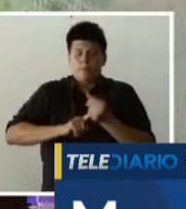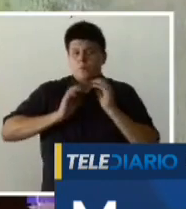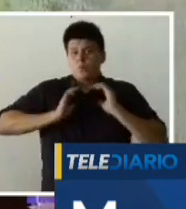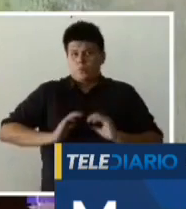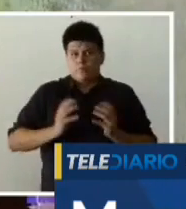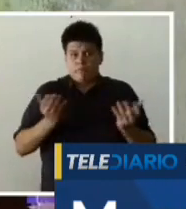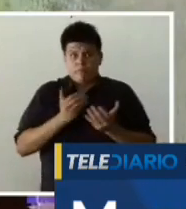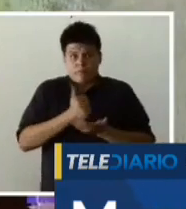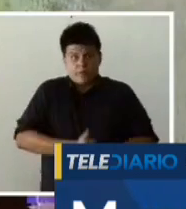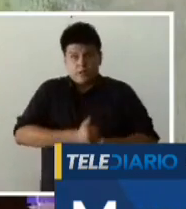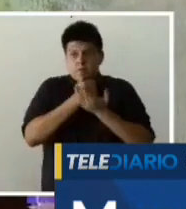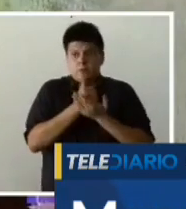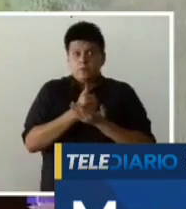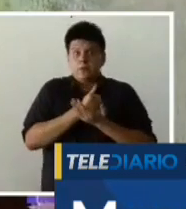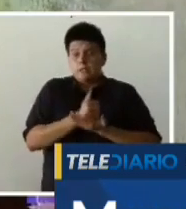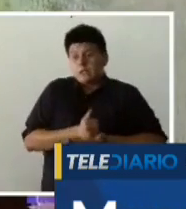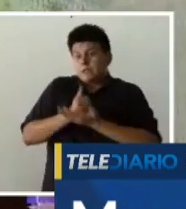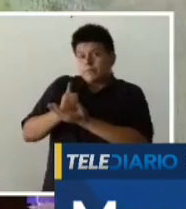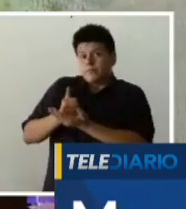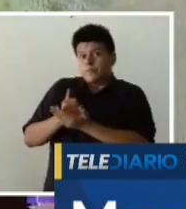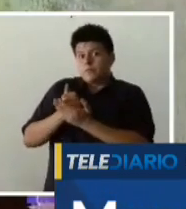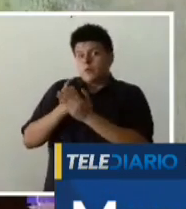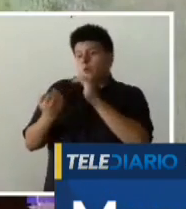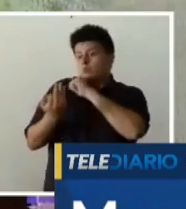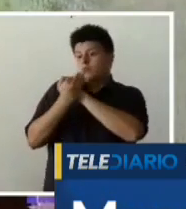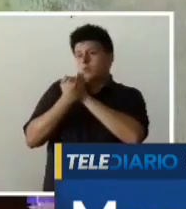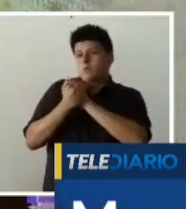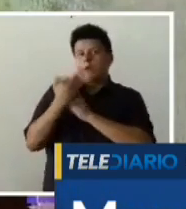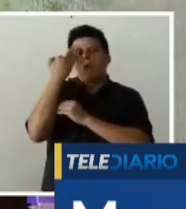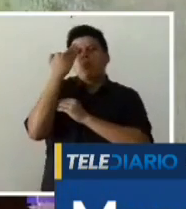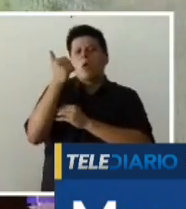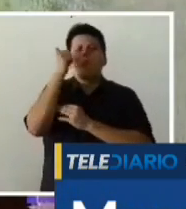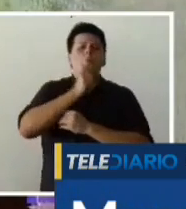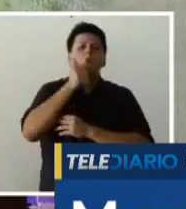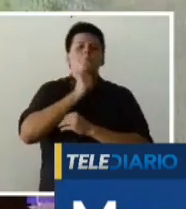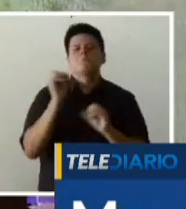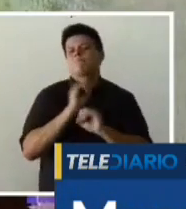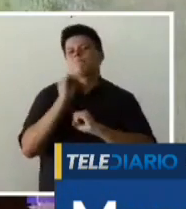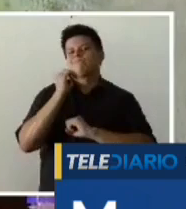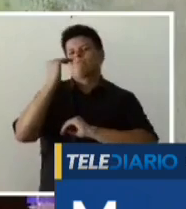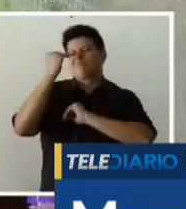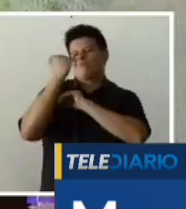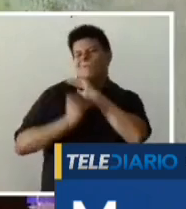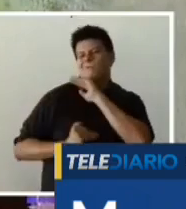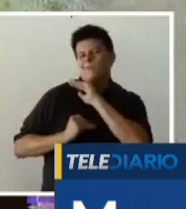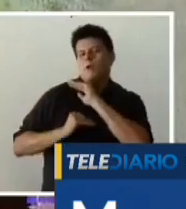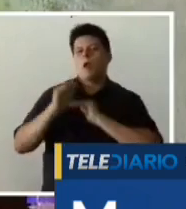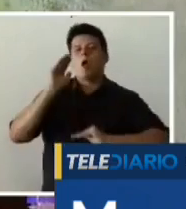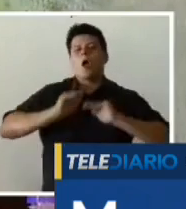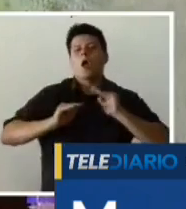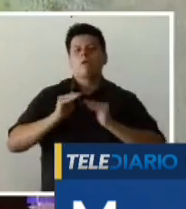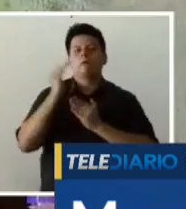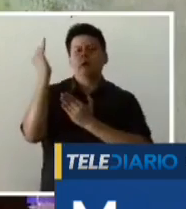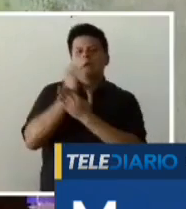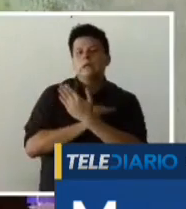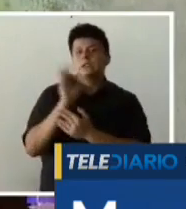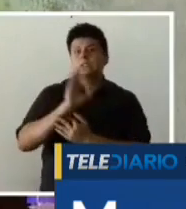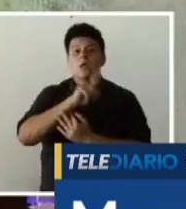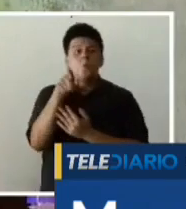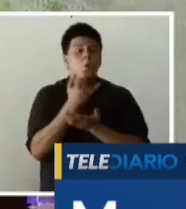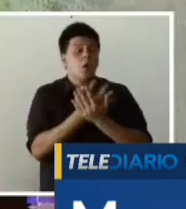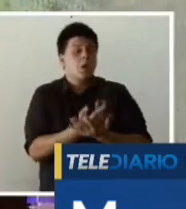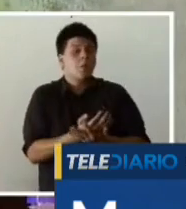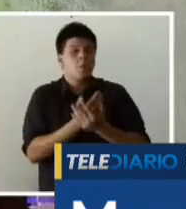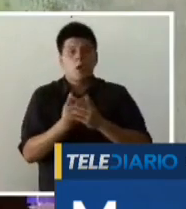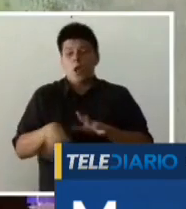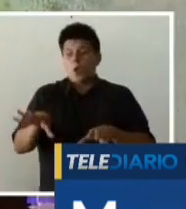acaban. Los anticuerpos duran 2, 3 meses, a veces menos o más. Entonces, si tú estás esperando, te dio COVID